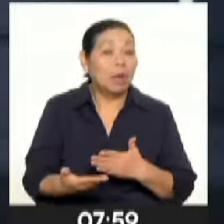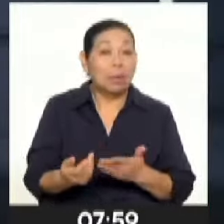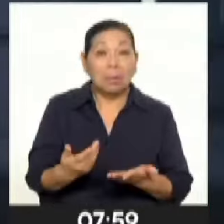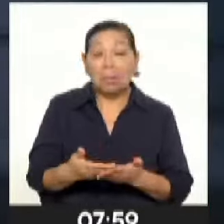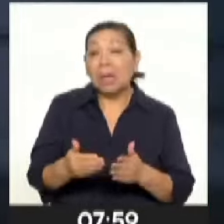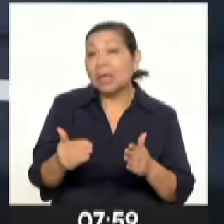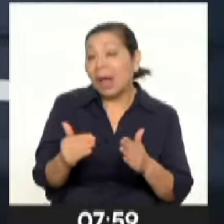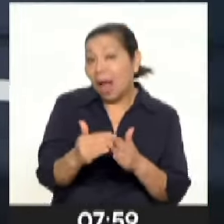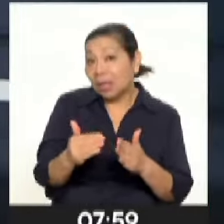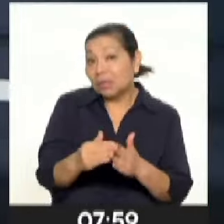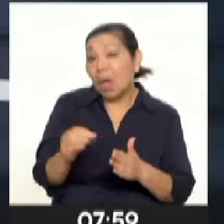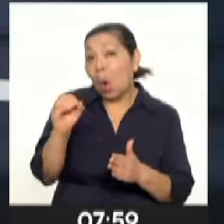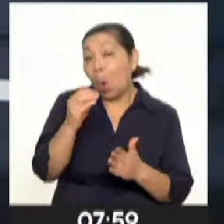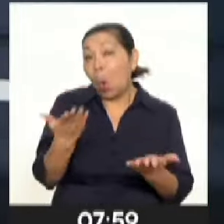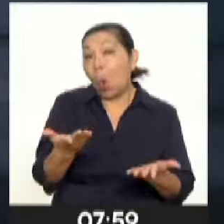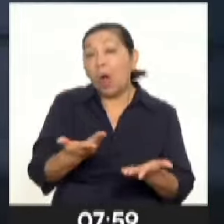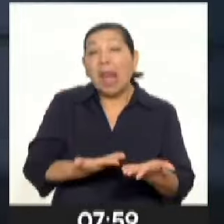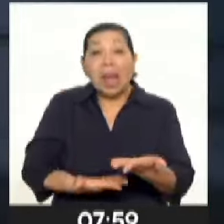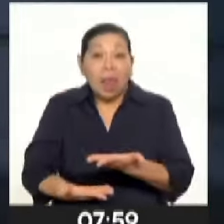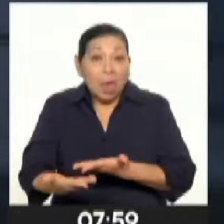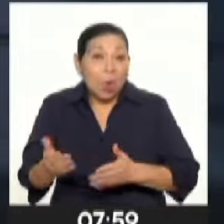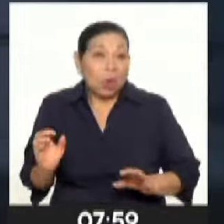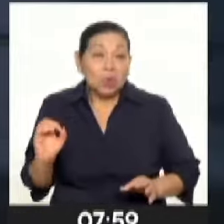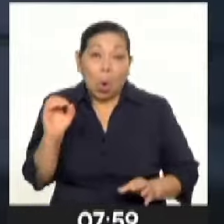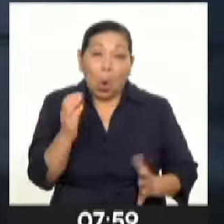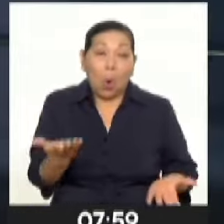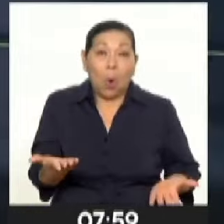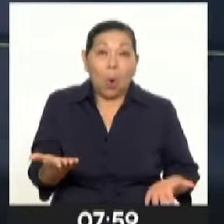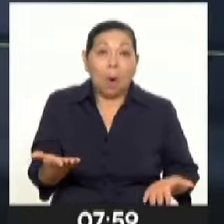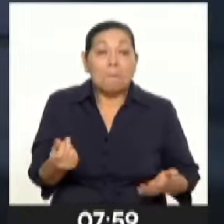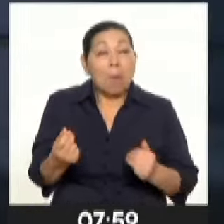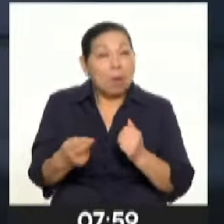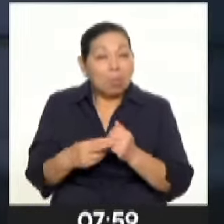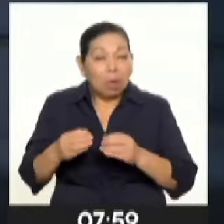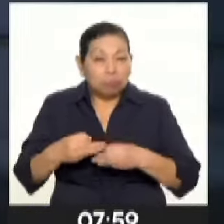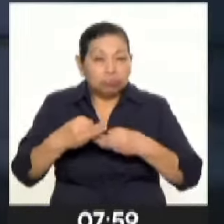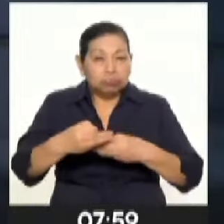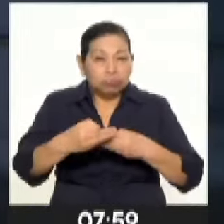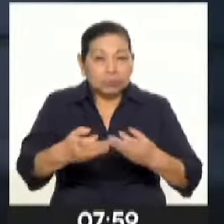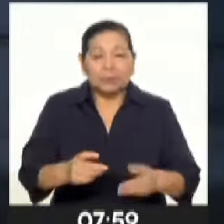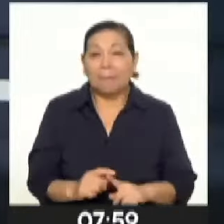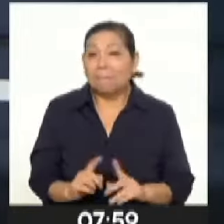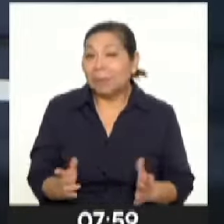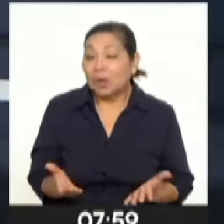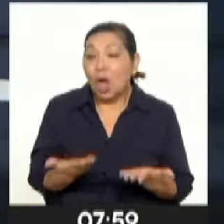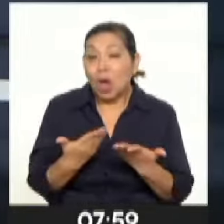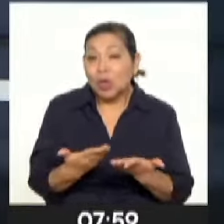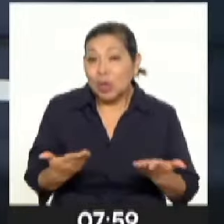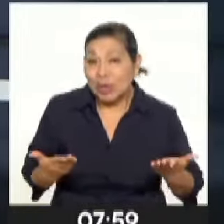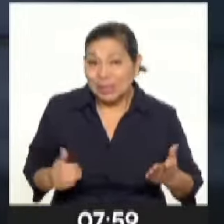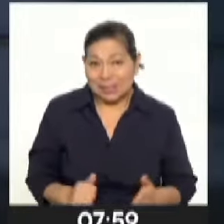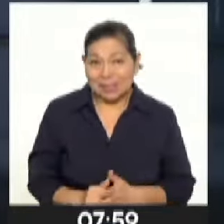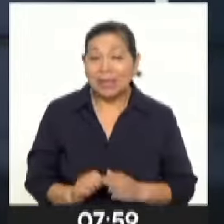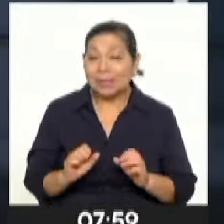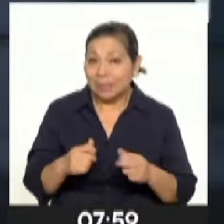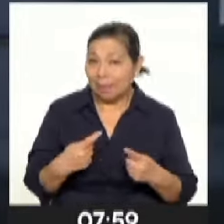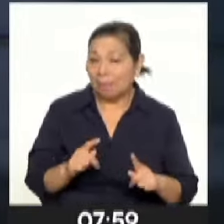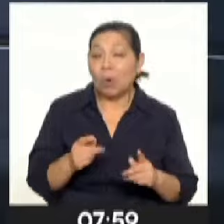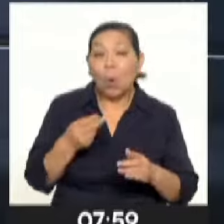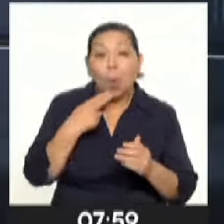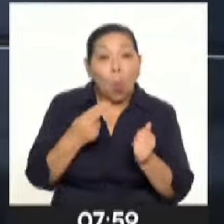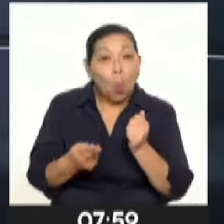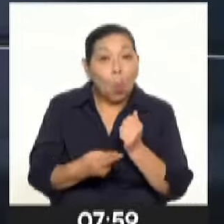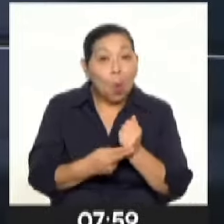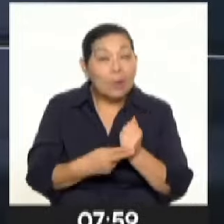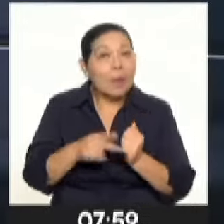para un inmueble, o puedo hacer un negocio, o puedo pensar en un depósito a plazo, un fondo mutuo, una herramienta que me permita guardar